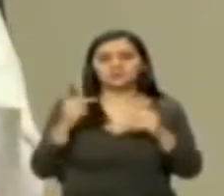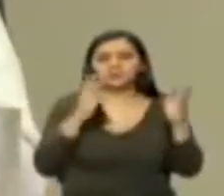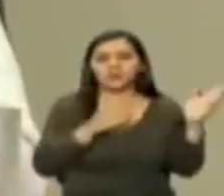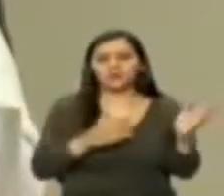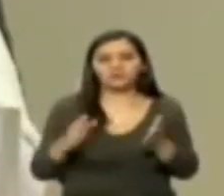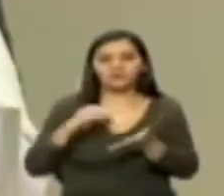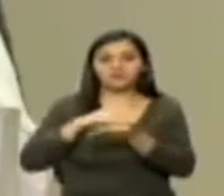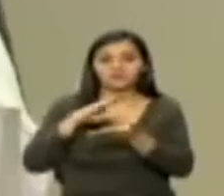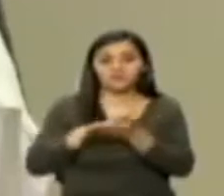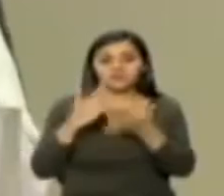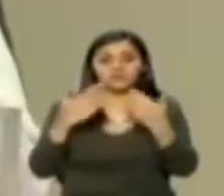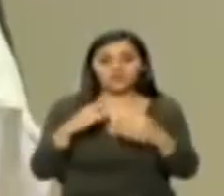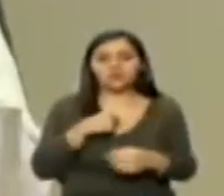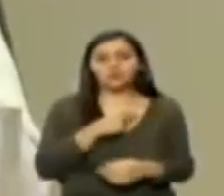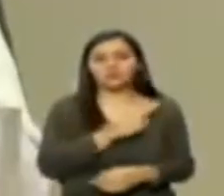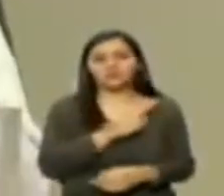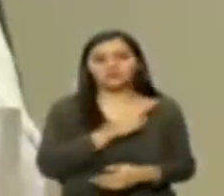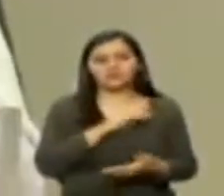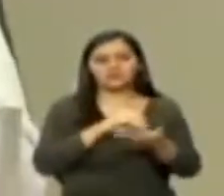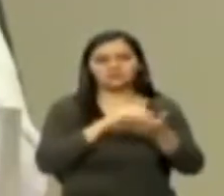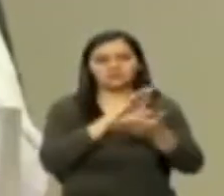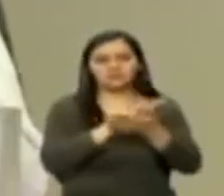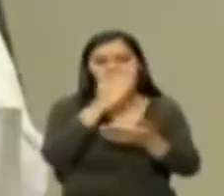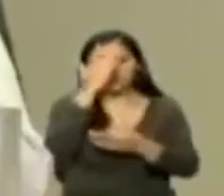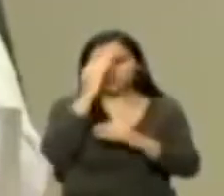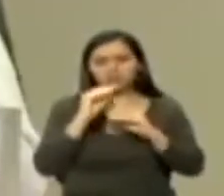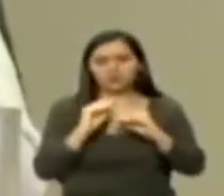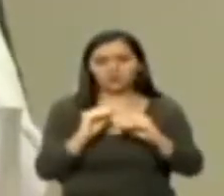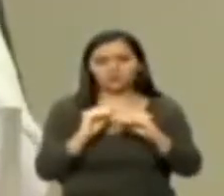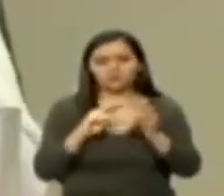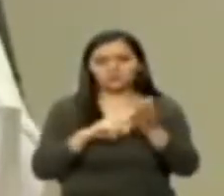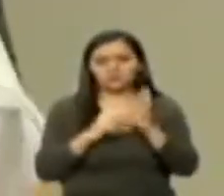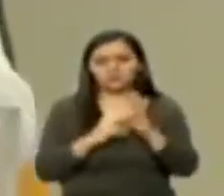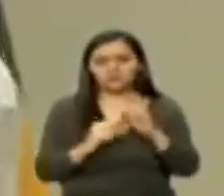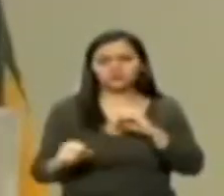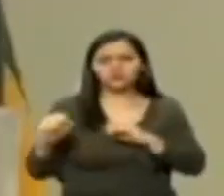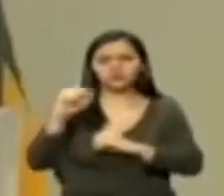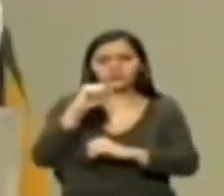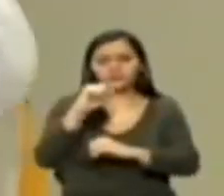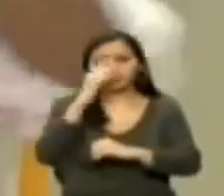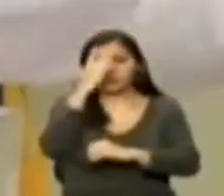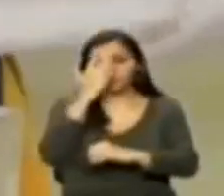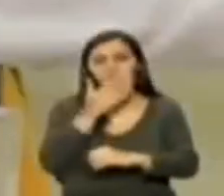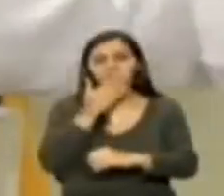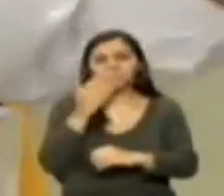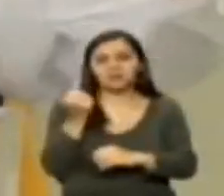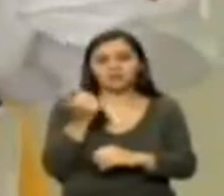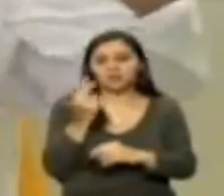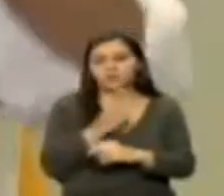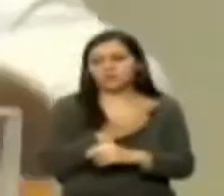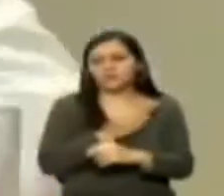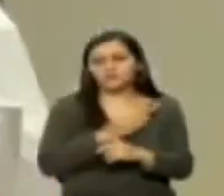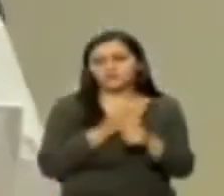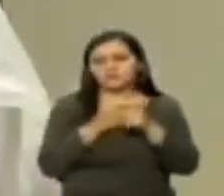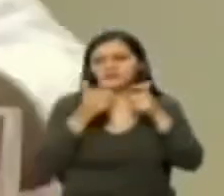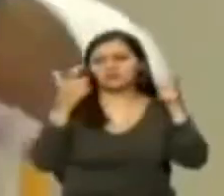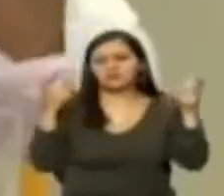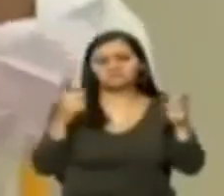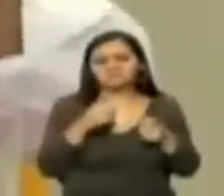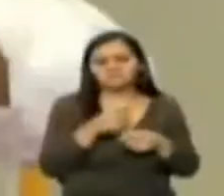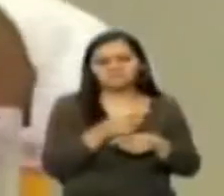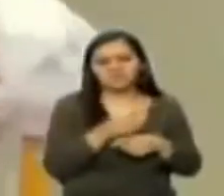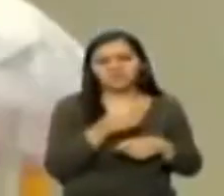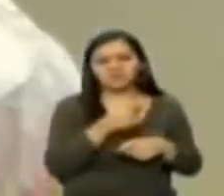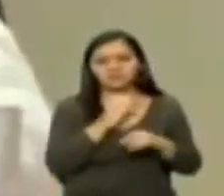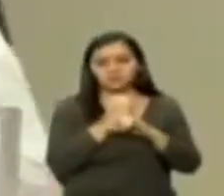planificando ponerle universidad también, porque es educación superior. Y eso es mucho mejor que cualquier universidad de